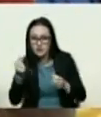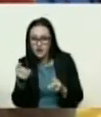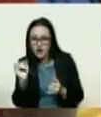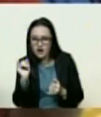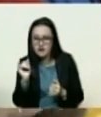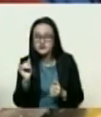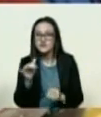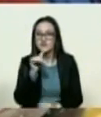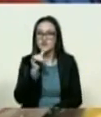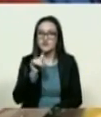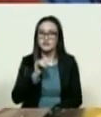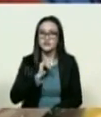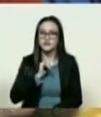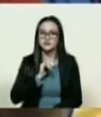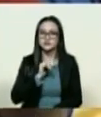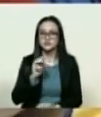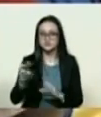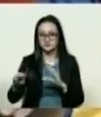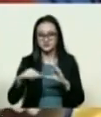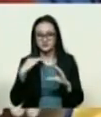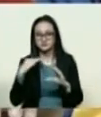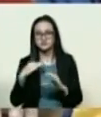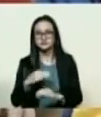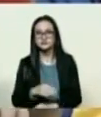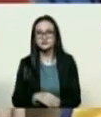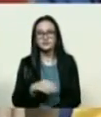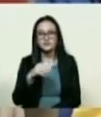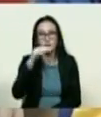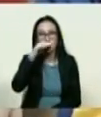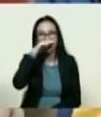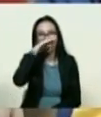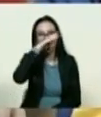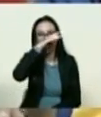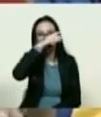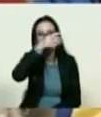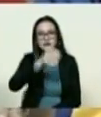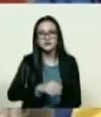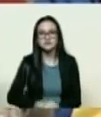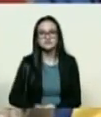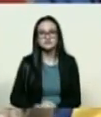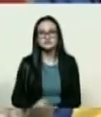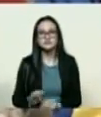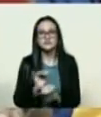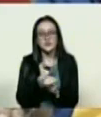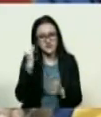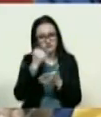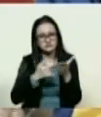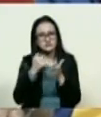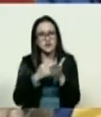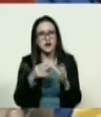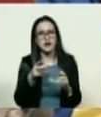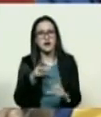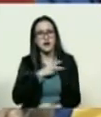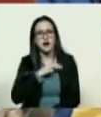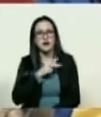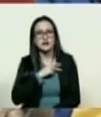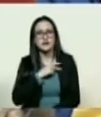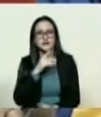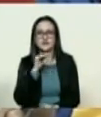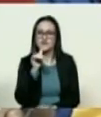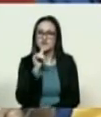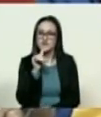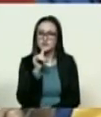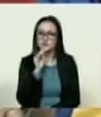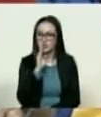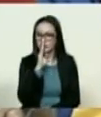la información que nos envíe o que nos dé, una vez que registre su carnet, nosotros podemos tener información